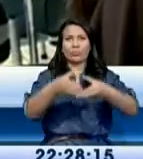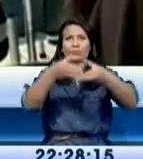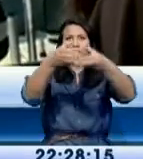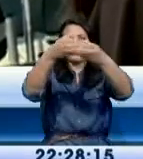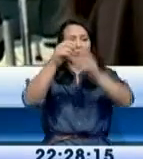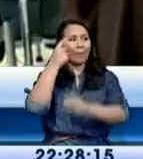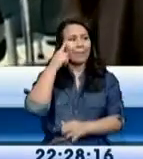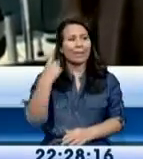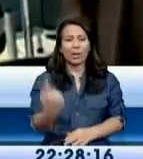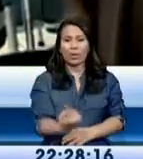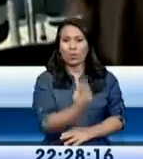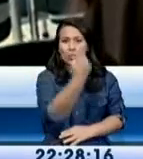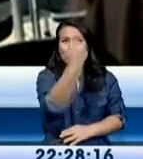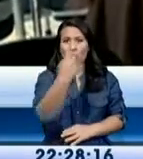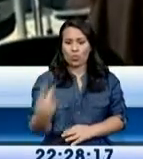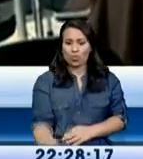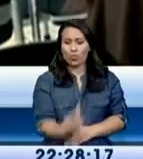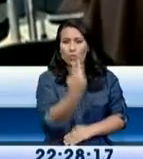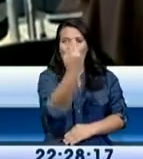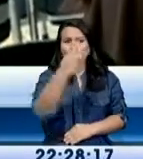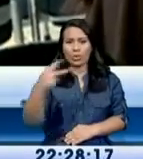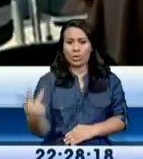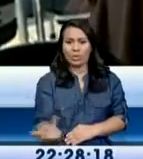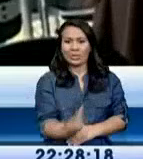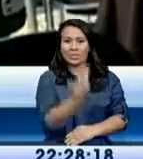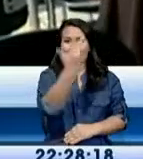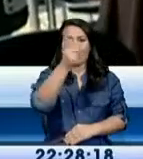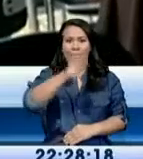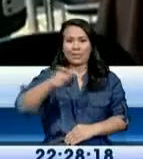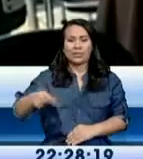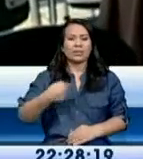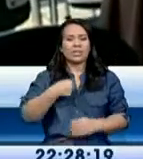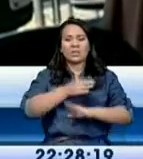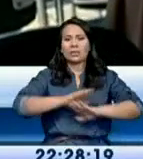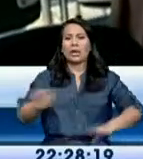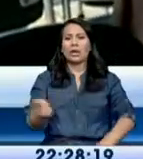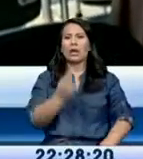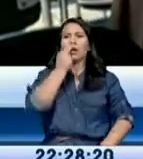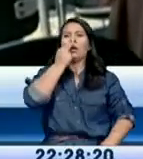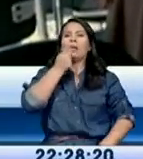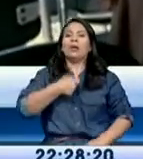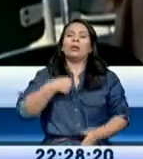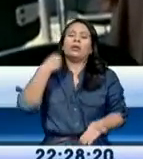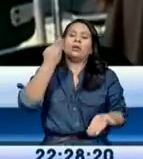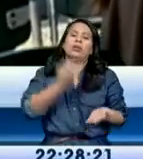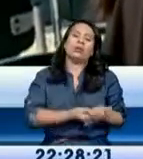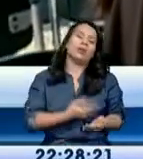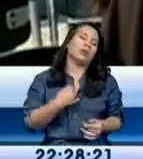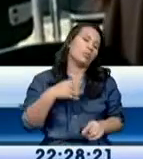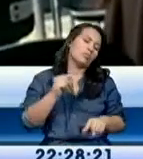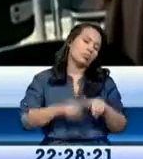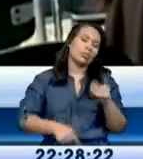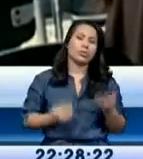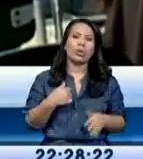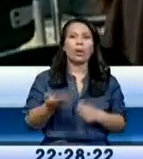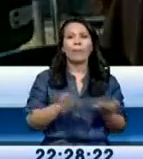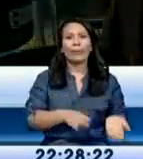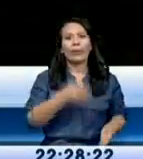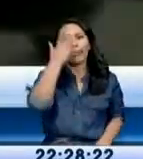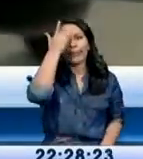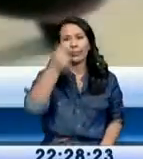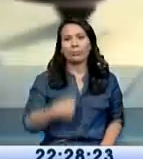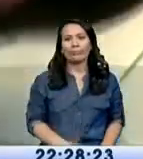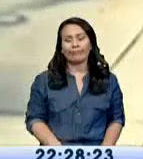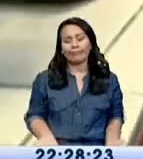tres. Y él ya no pudo salir porque el gas ya le ha asfixiado, ya no ha podido y se ha desmayado y se ha